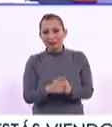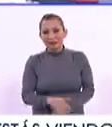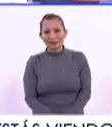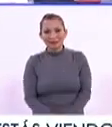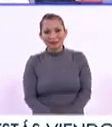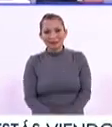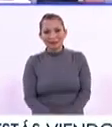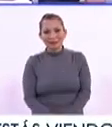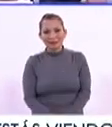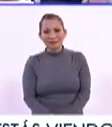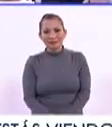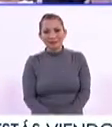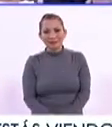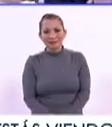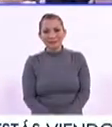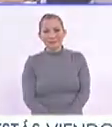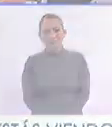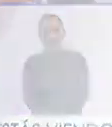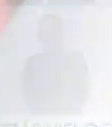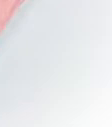pierdan.